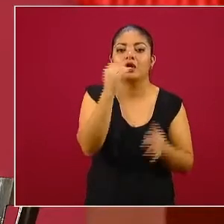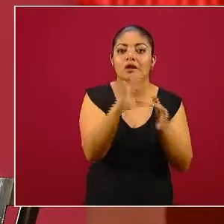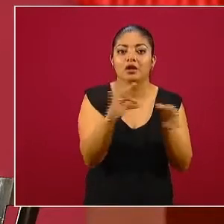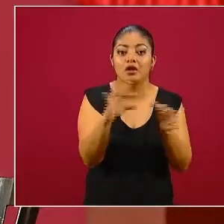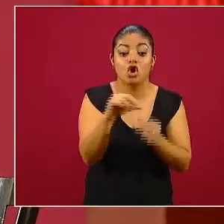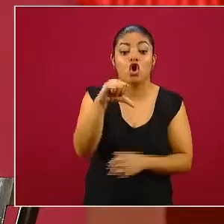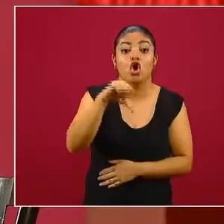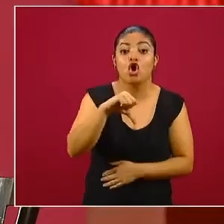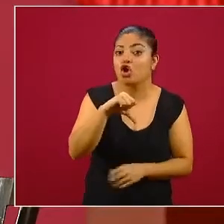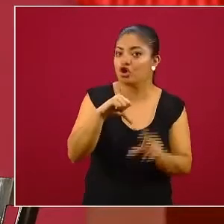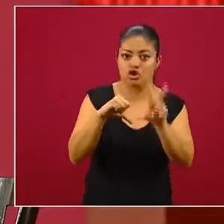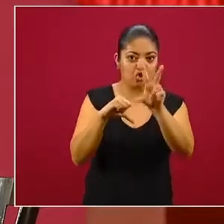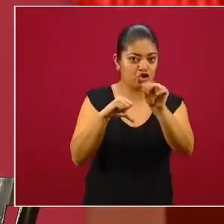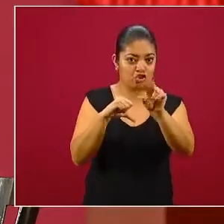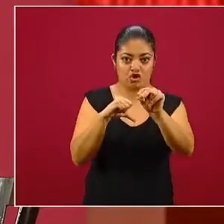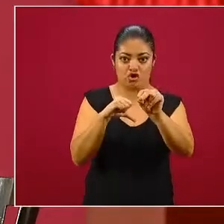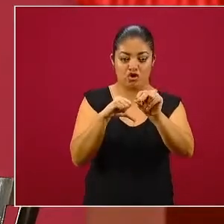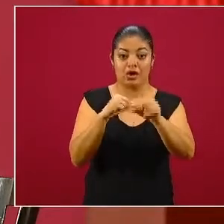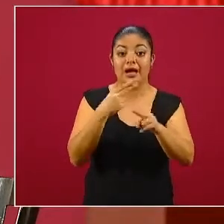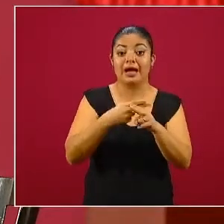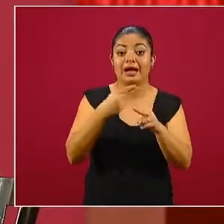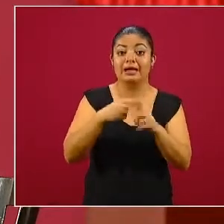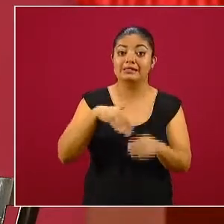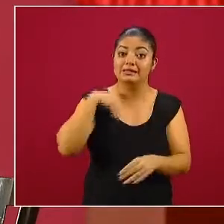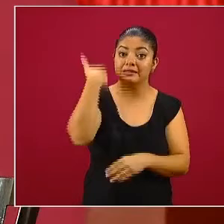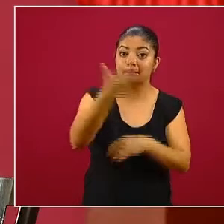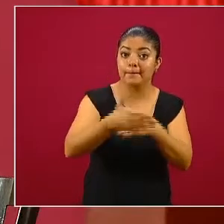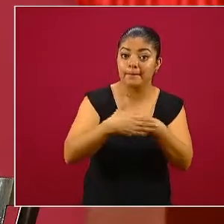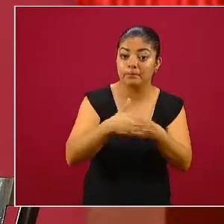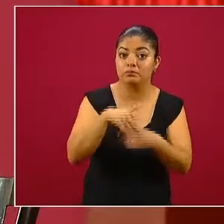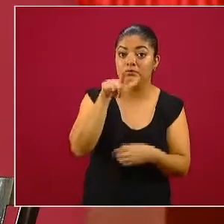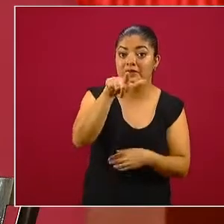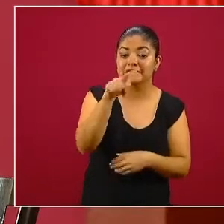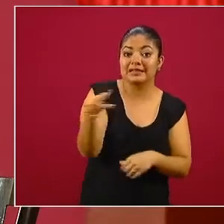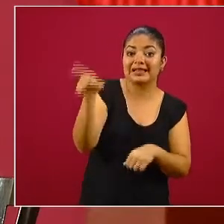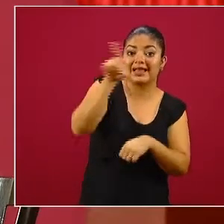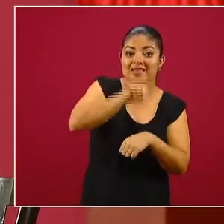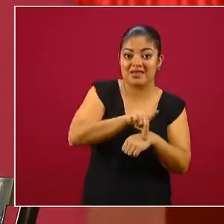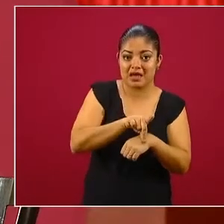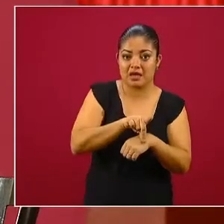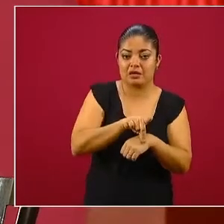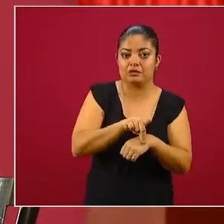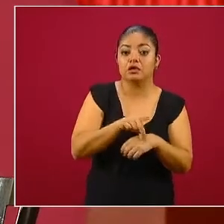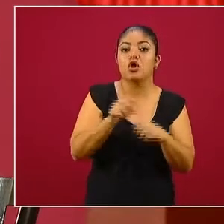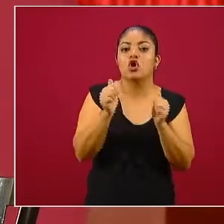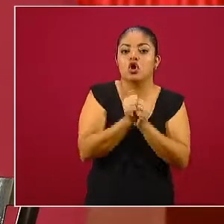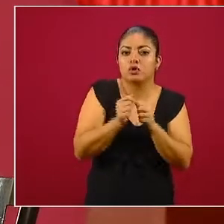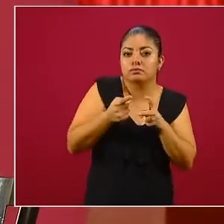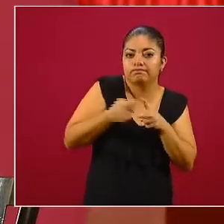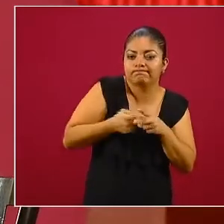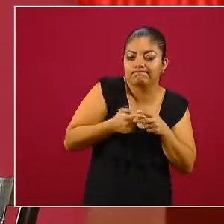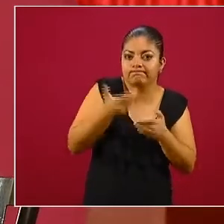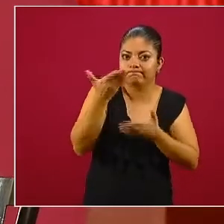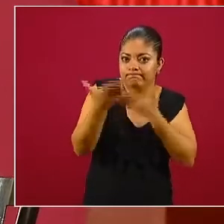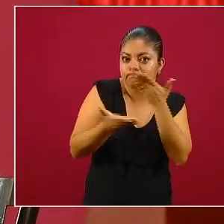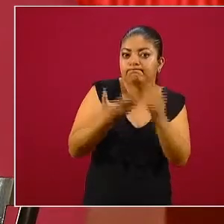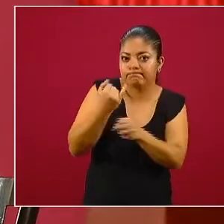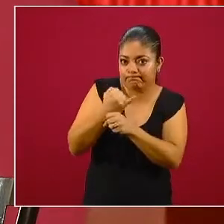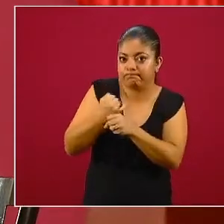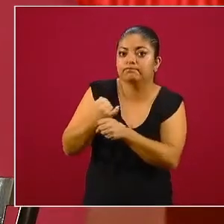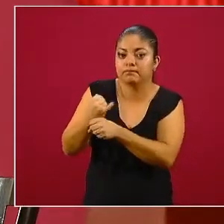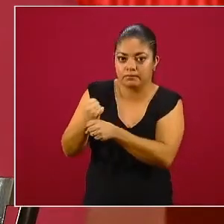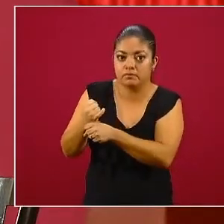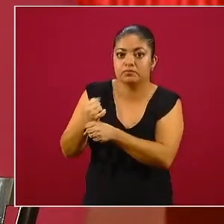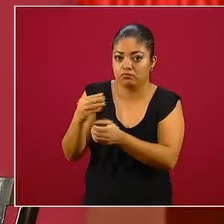hoy, es en 17 días y es en un proceso calculado y estudiado que va a estar